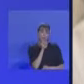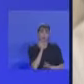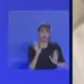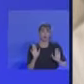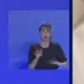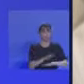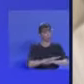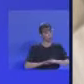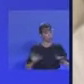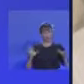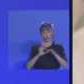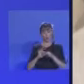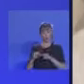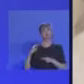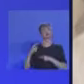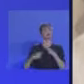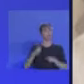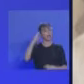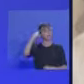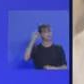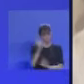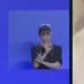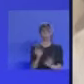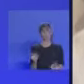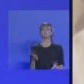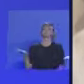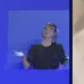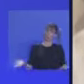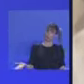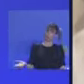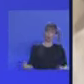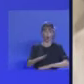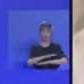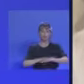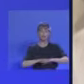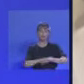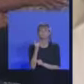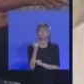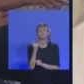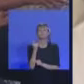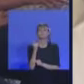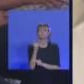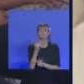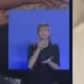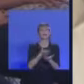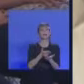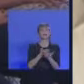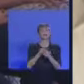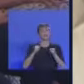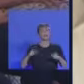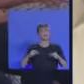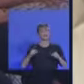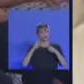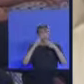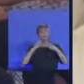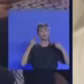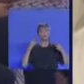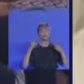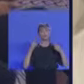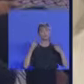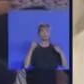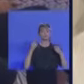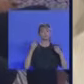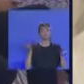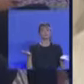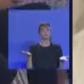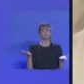para mí, y no me gusta meterme en otros partidos, lo que ha hecho en este caso el Partido Socialista de Aragón, pues es mantener la coherencia de una línea que en Aragón